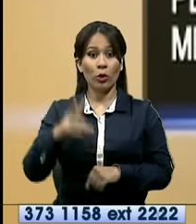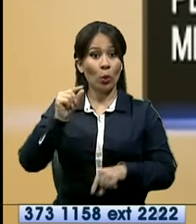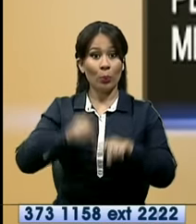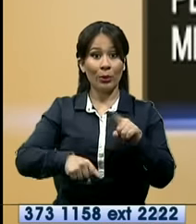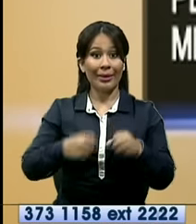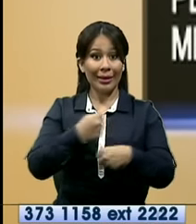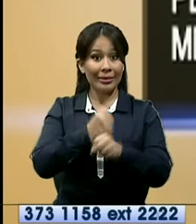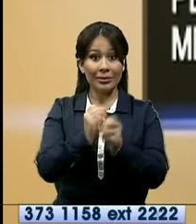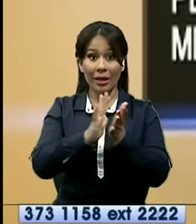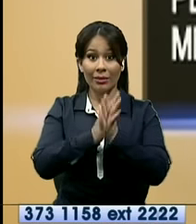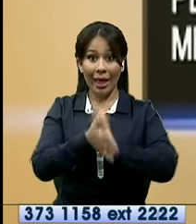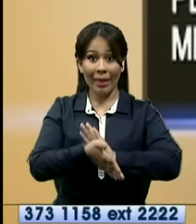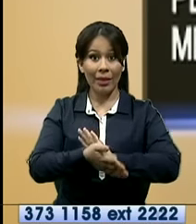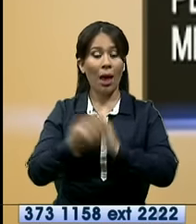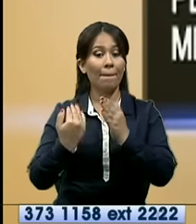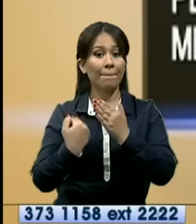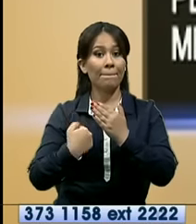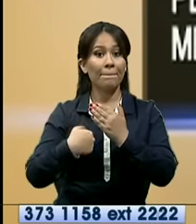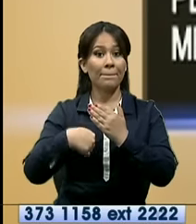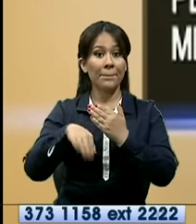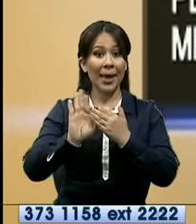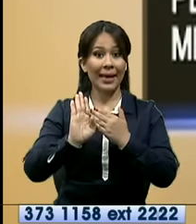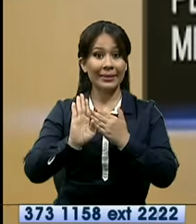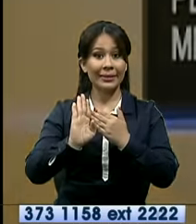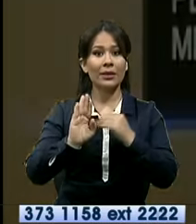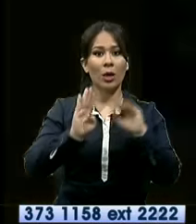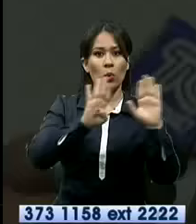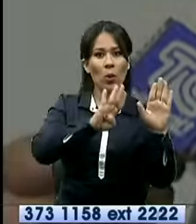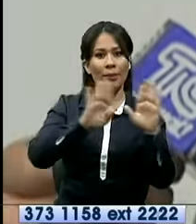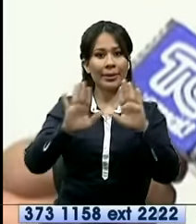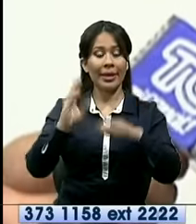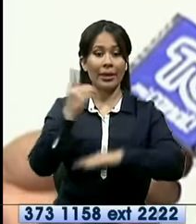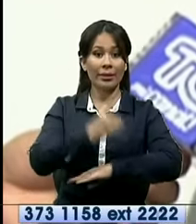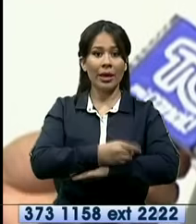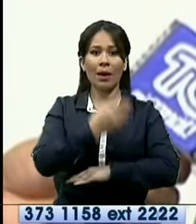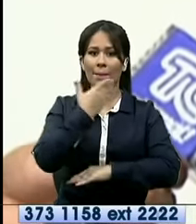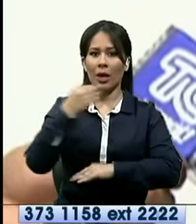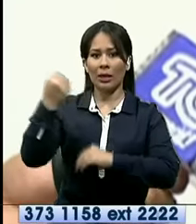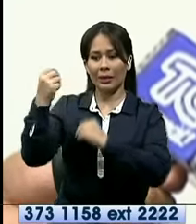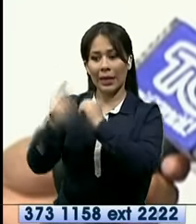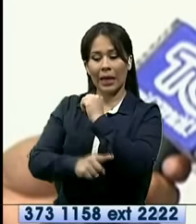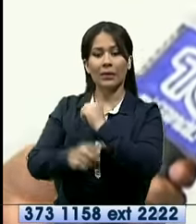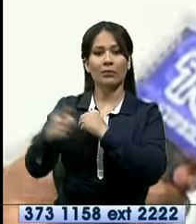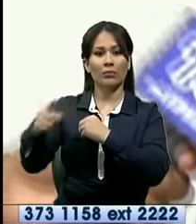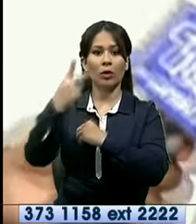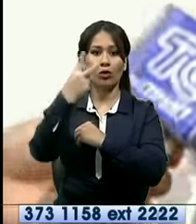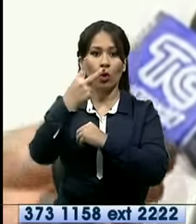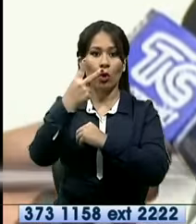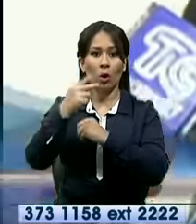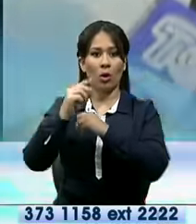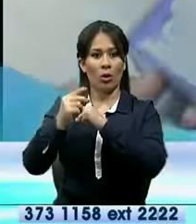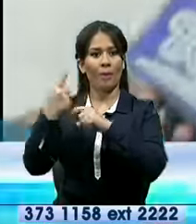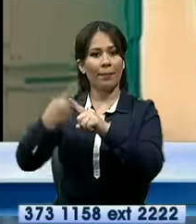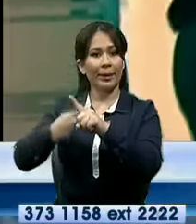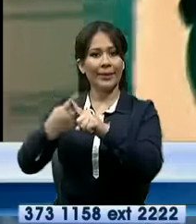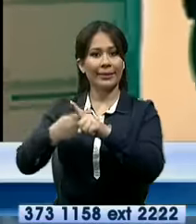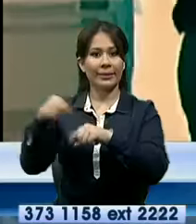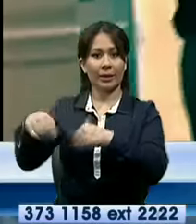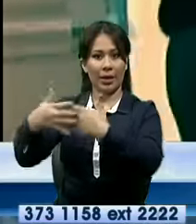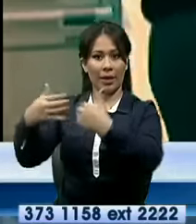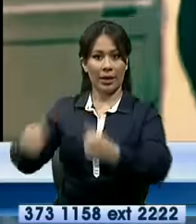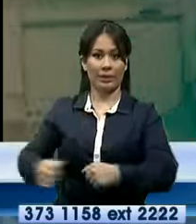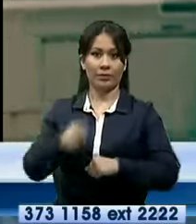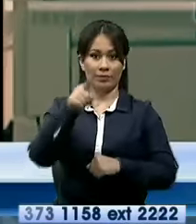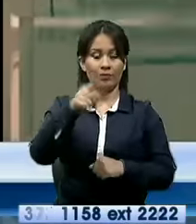la pena privativa de libertad será de 2 meses a 1 año. La fiscalía solicitó y la juez acogió la